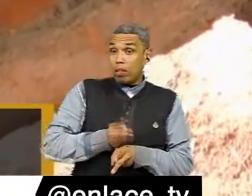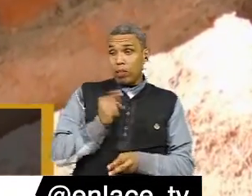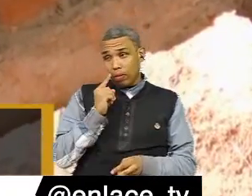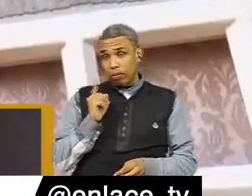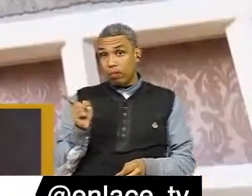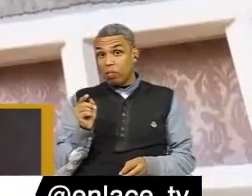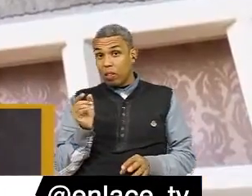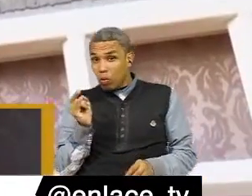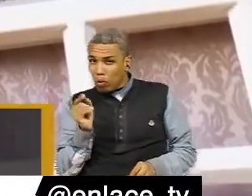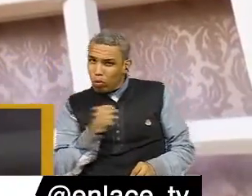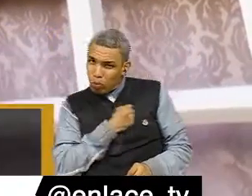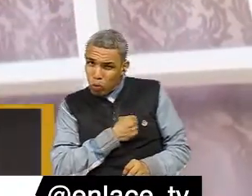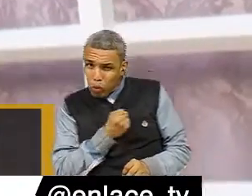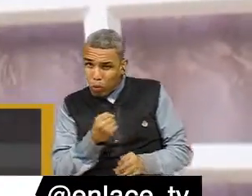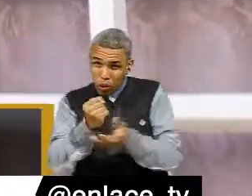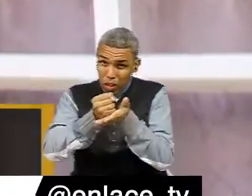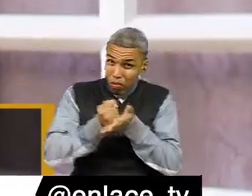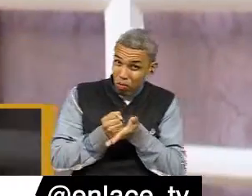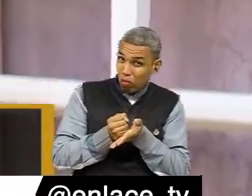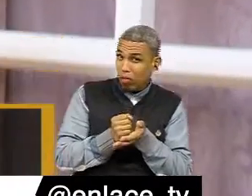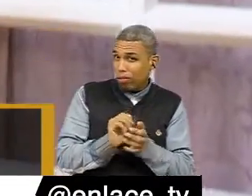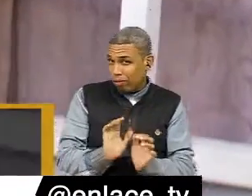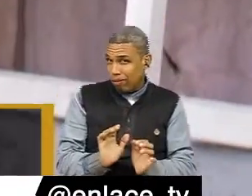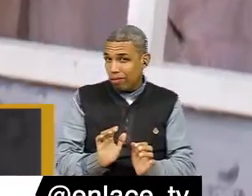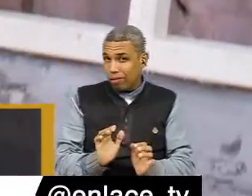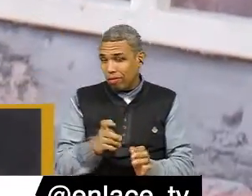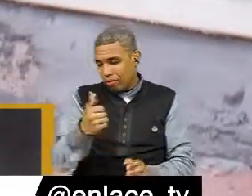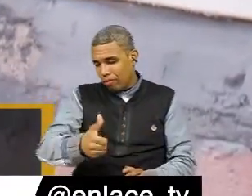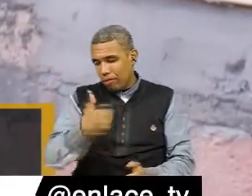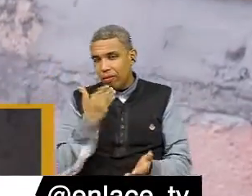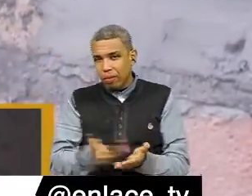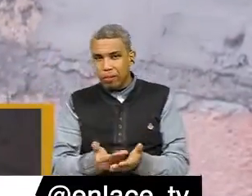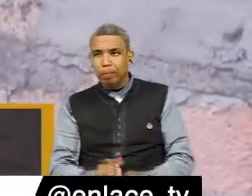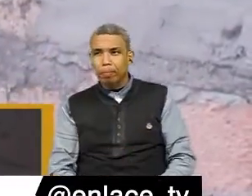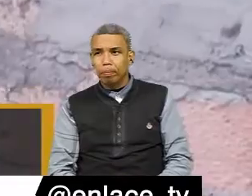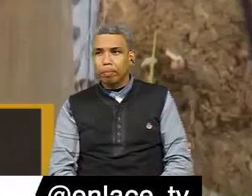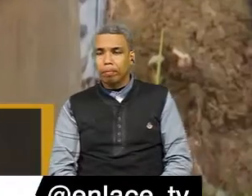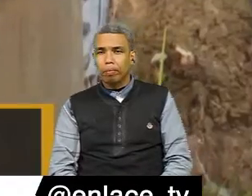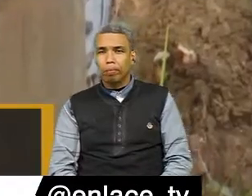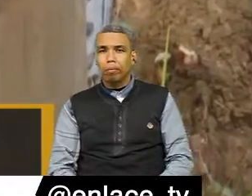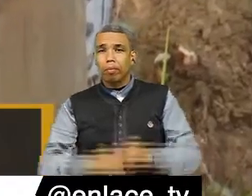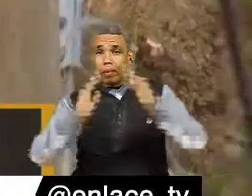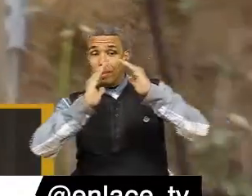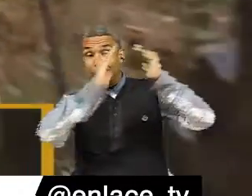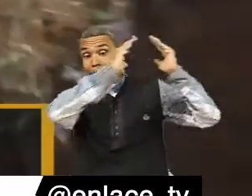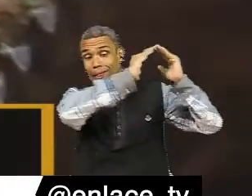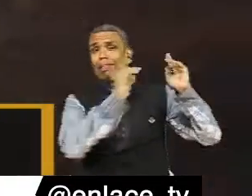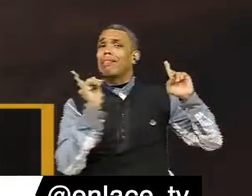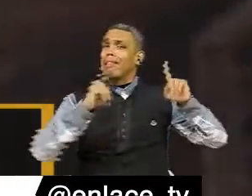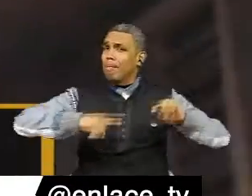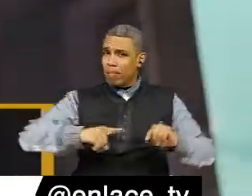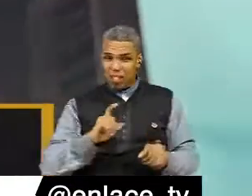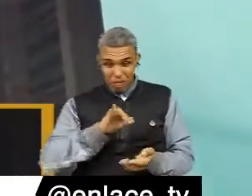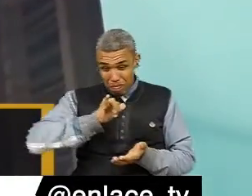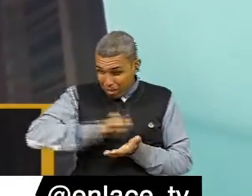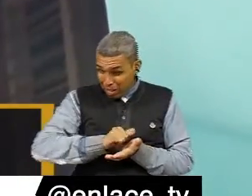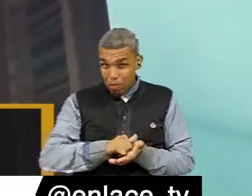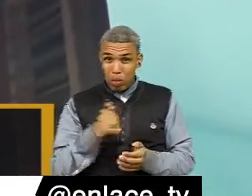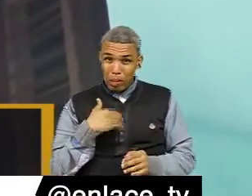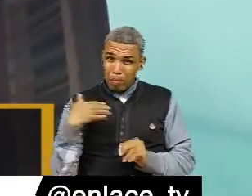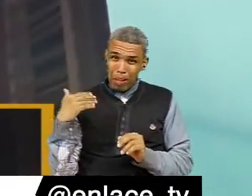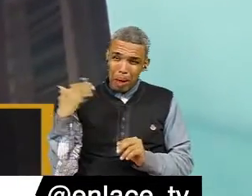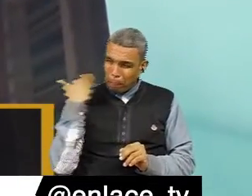cualquier ayuda que nos puedan dar nos hace útil. Sí, la casa ya de mi vecina también se ha visto afectada de muchas maneras, también se ha